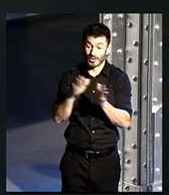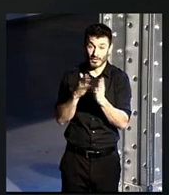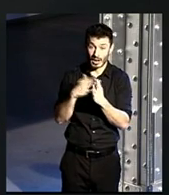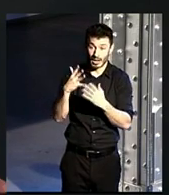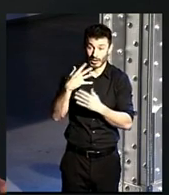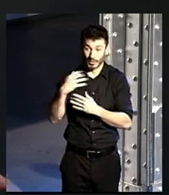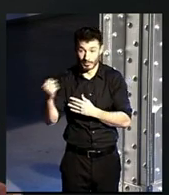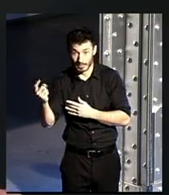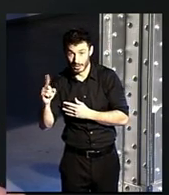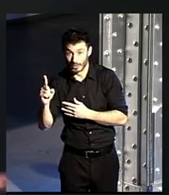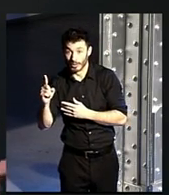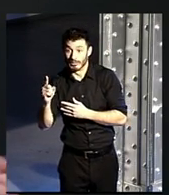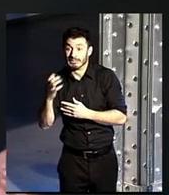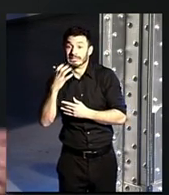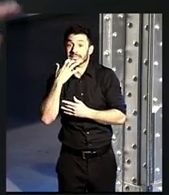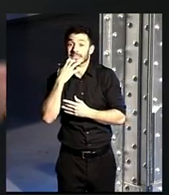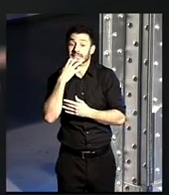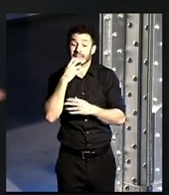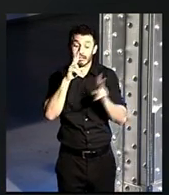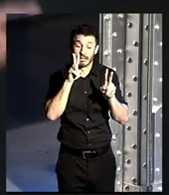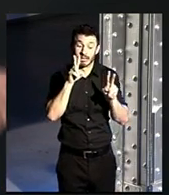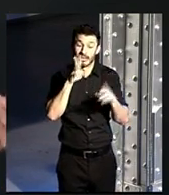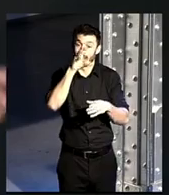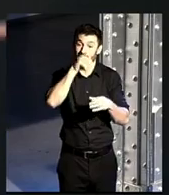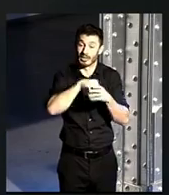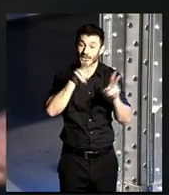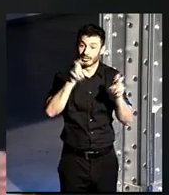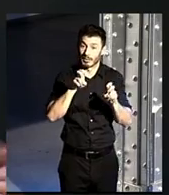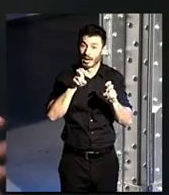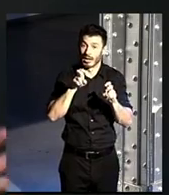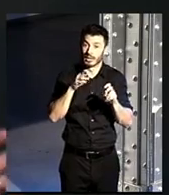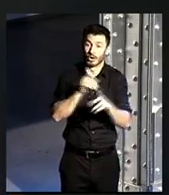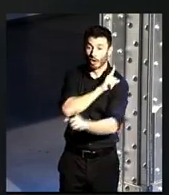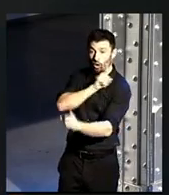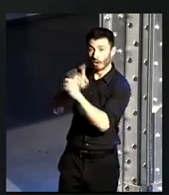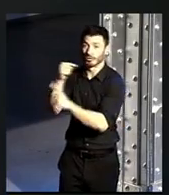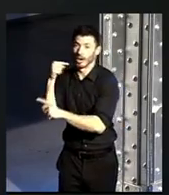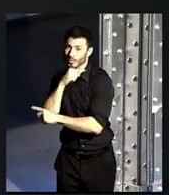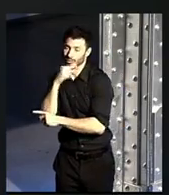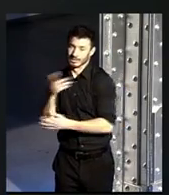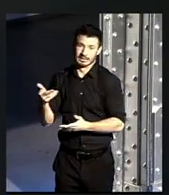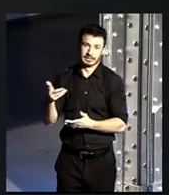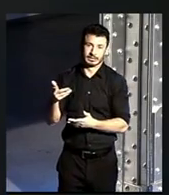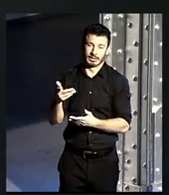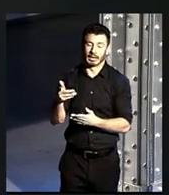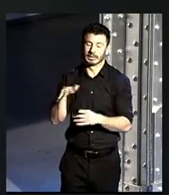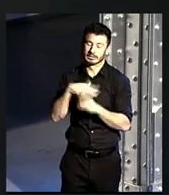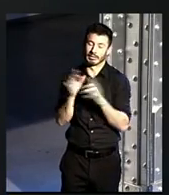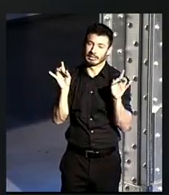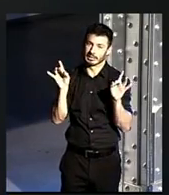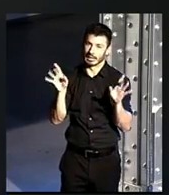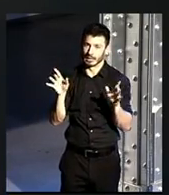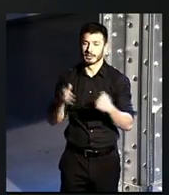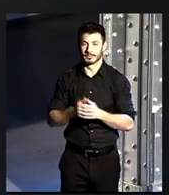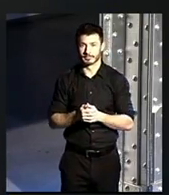de Verne, porque él hablaba de Nemo contra los rusos, era muy delicada la cosa, ¿no?